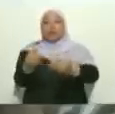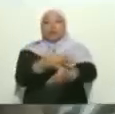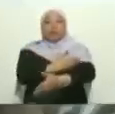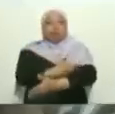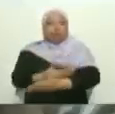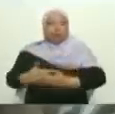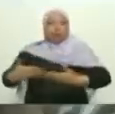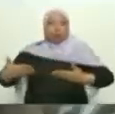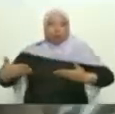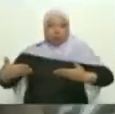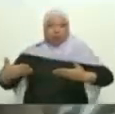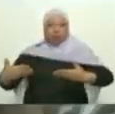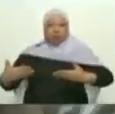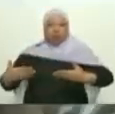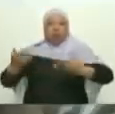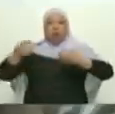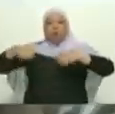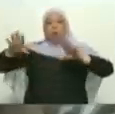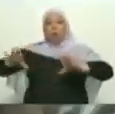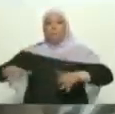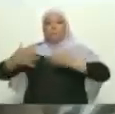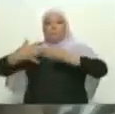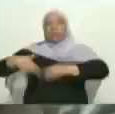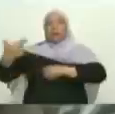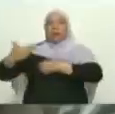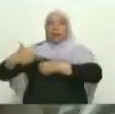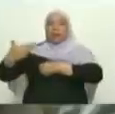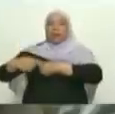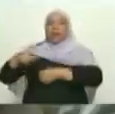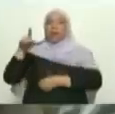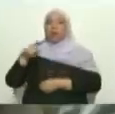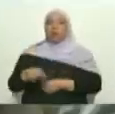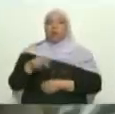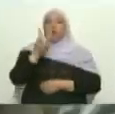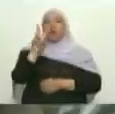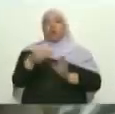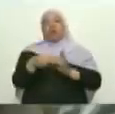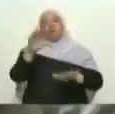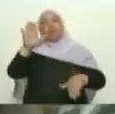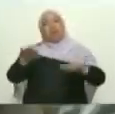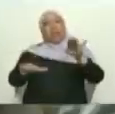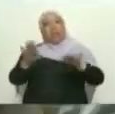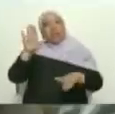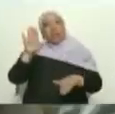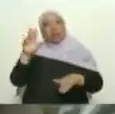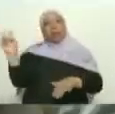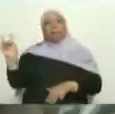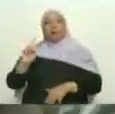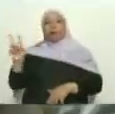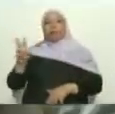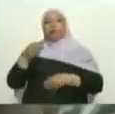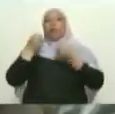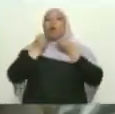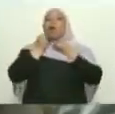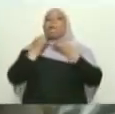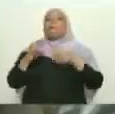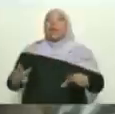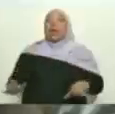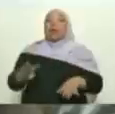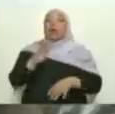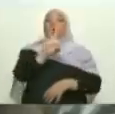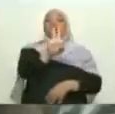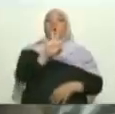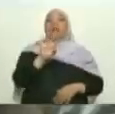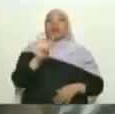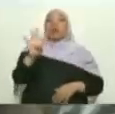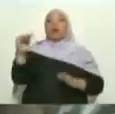trajo como pérdida el paro petrolero, sumemos que a partir del año 2015 Venezuela pierde un promedio de 44 mil